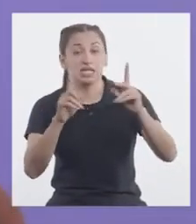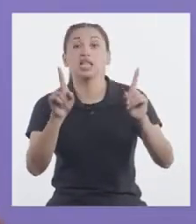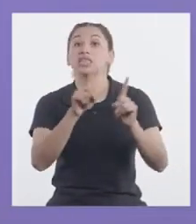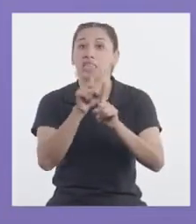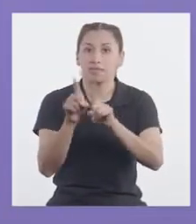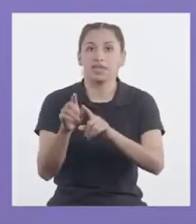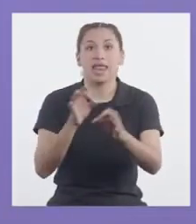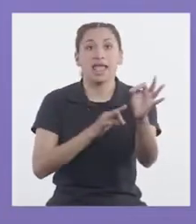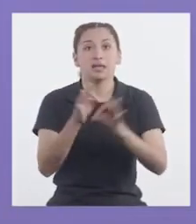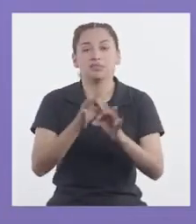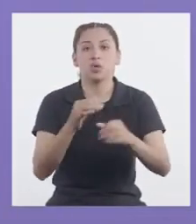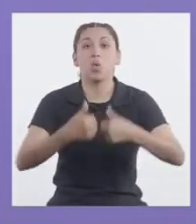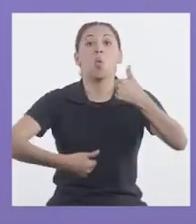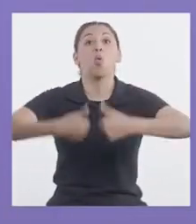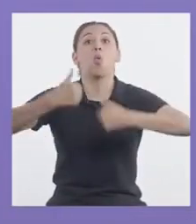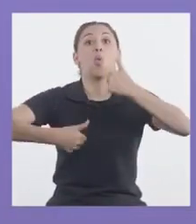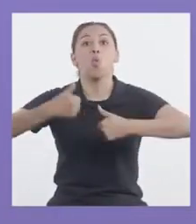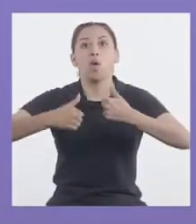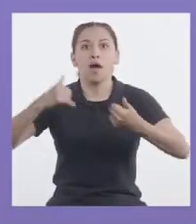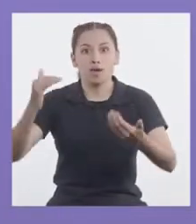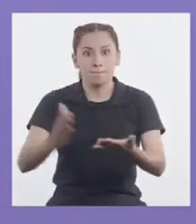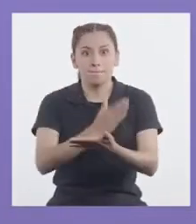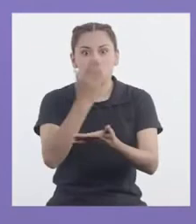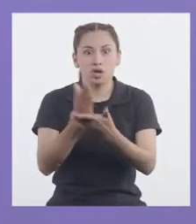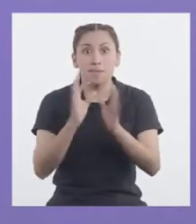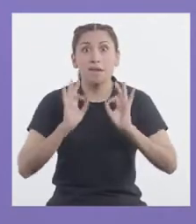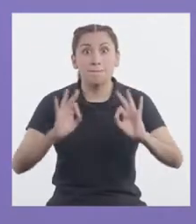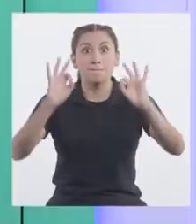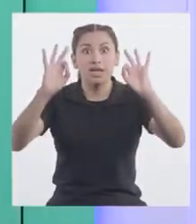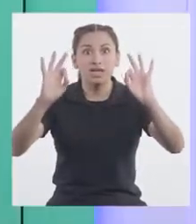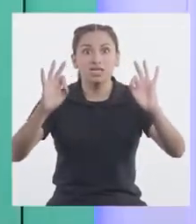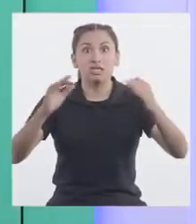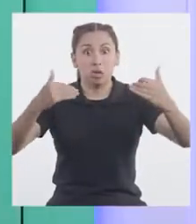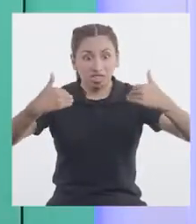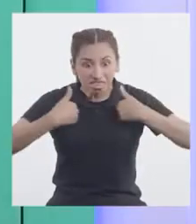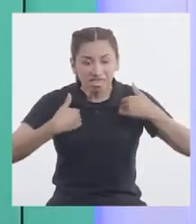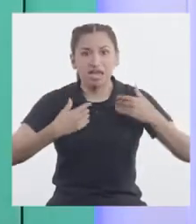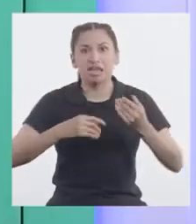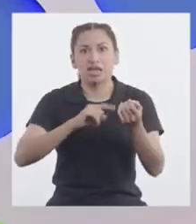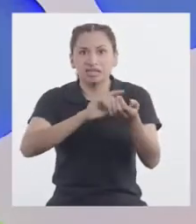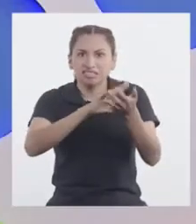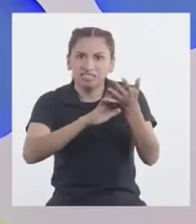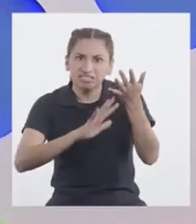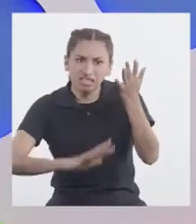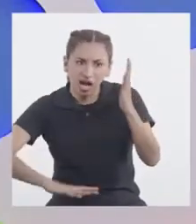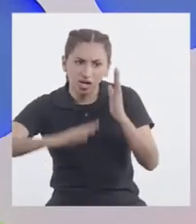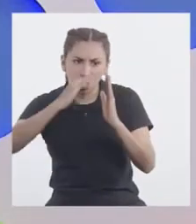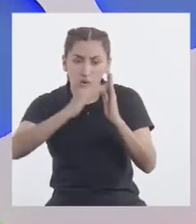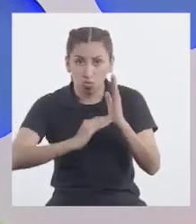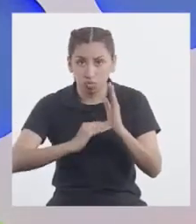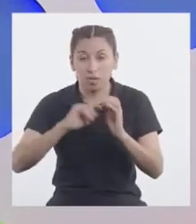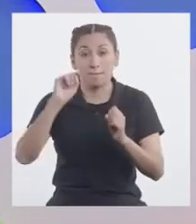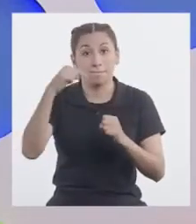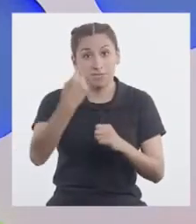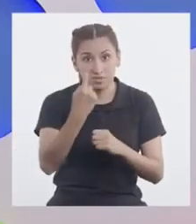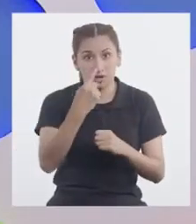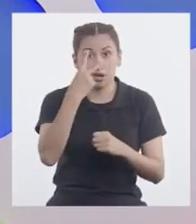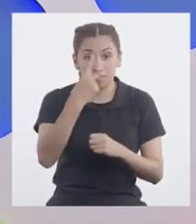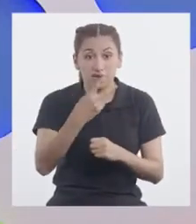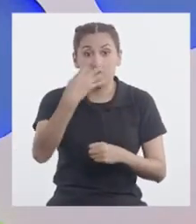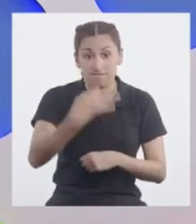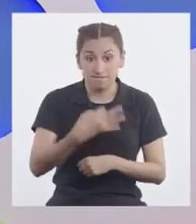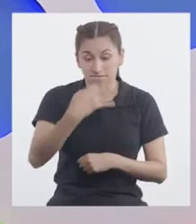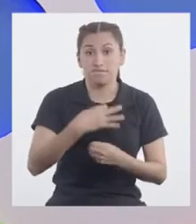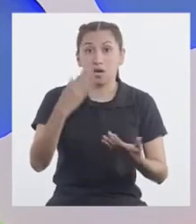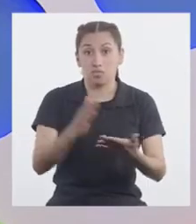podríamos explicar cuáles son las causas y consecuencias de la anemia. ¡Claro! Primero vemos la realidad del